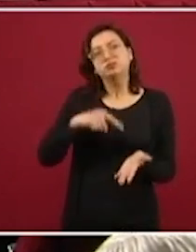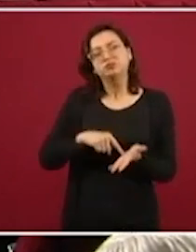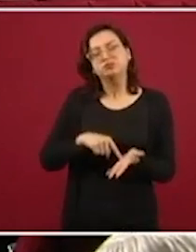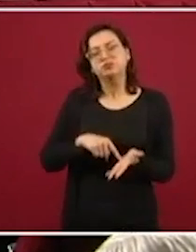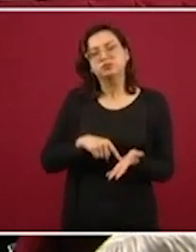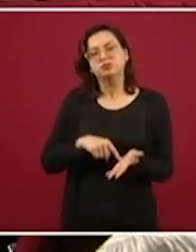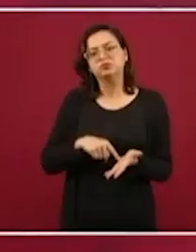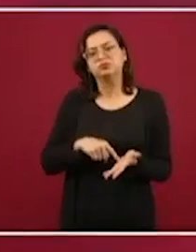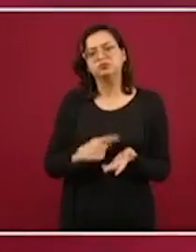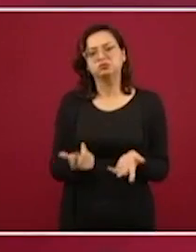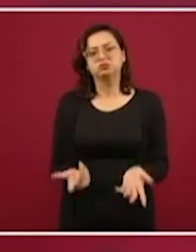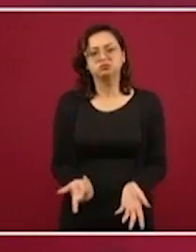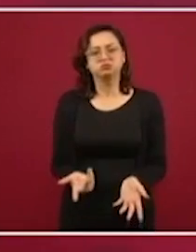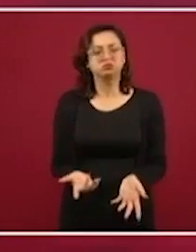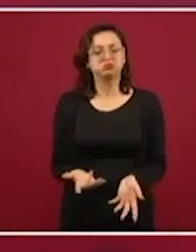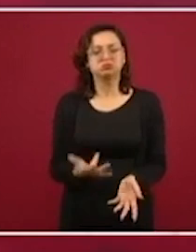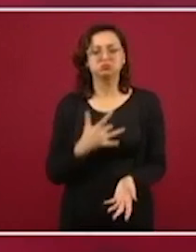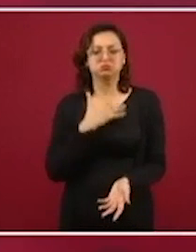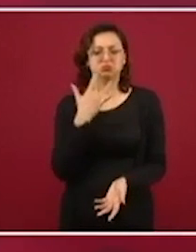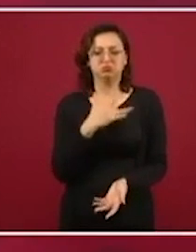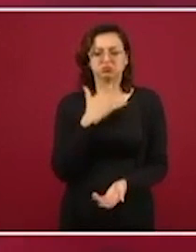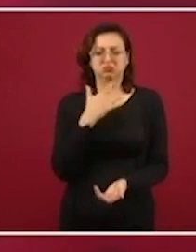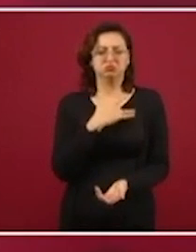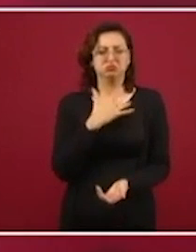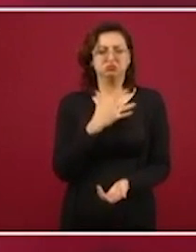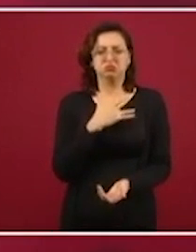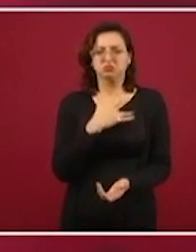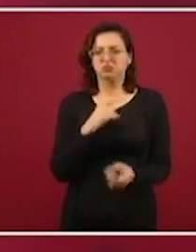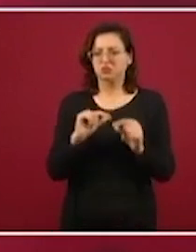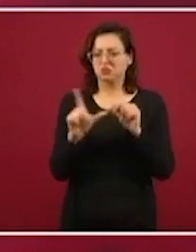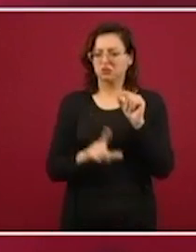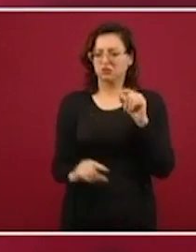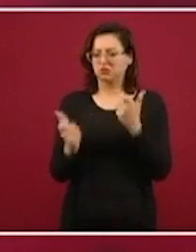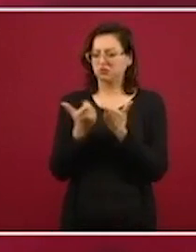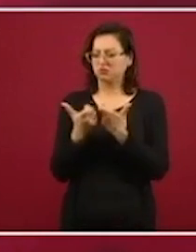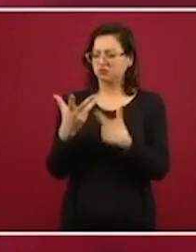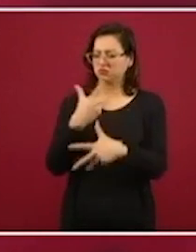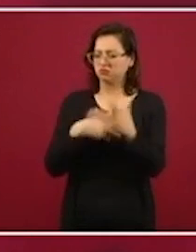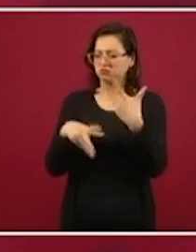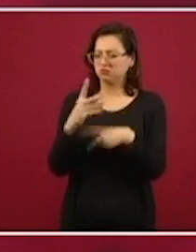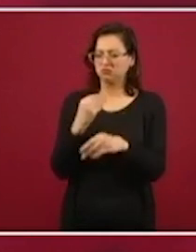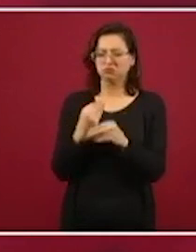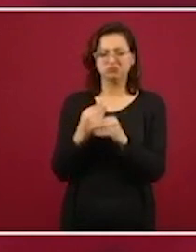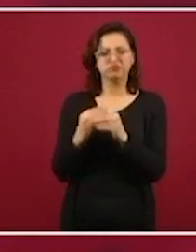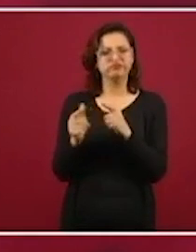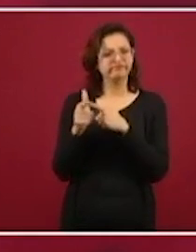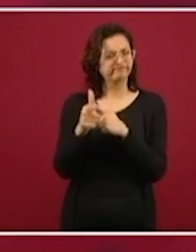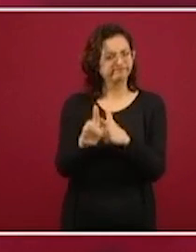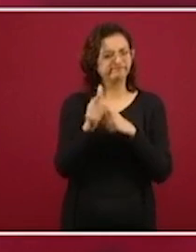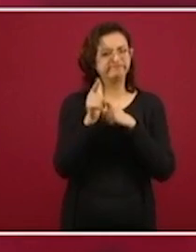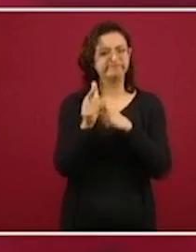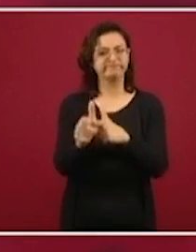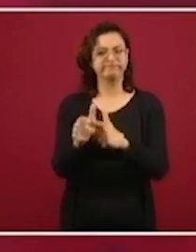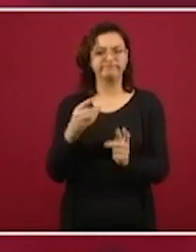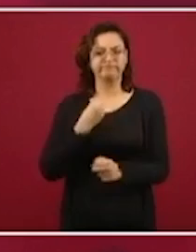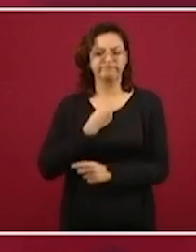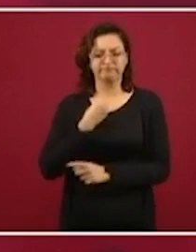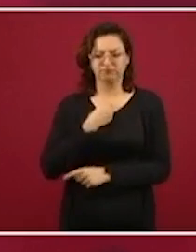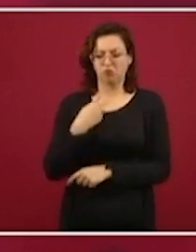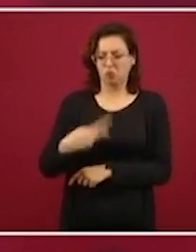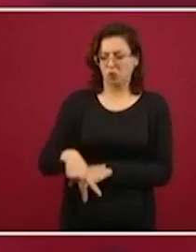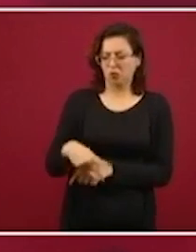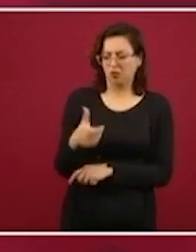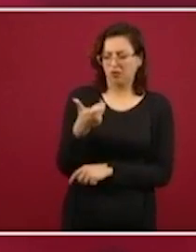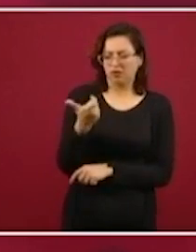ha resistido nuestra economía sobre todo el peso